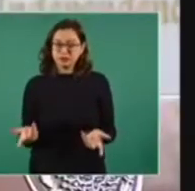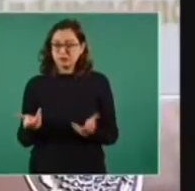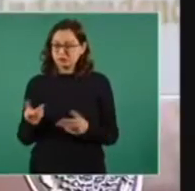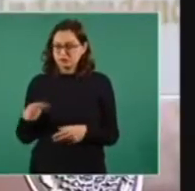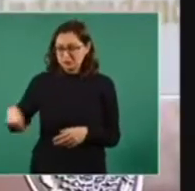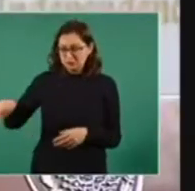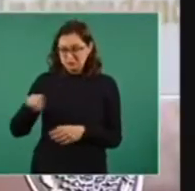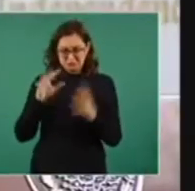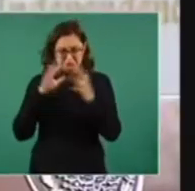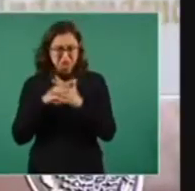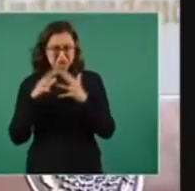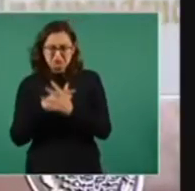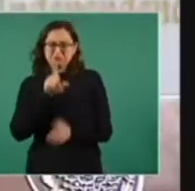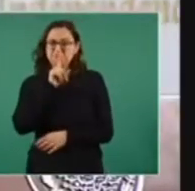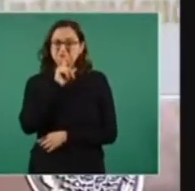matanzas.